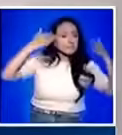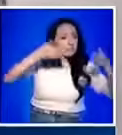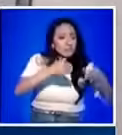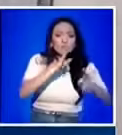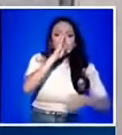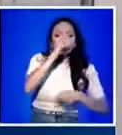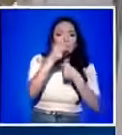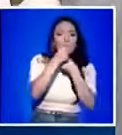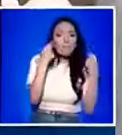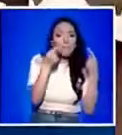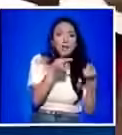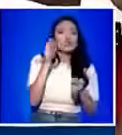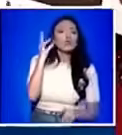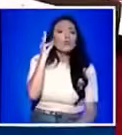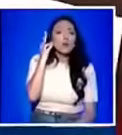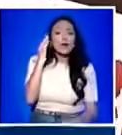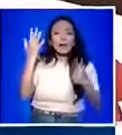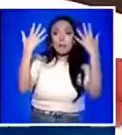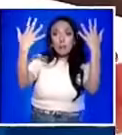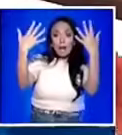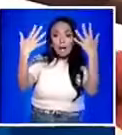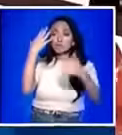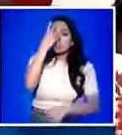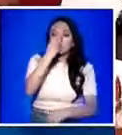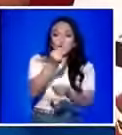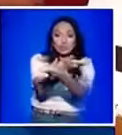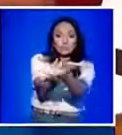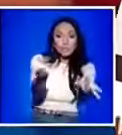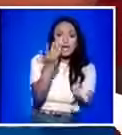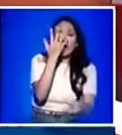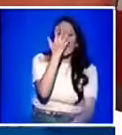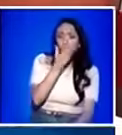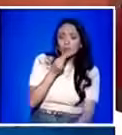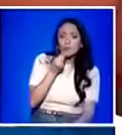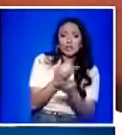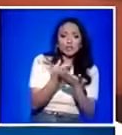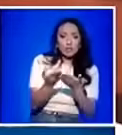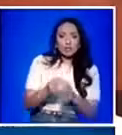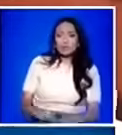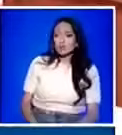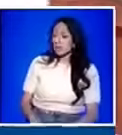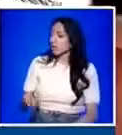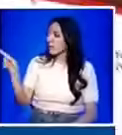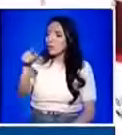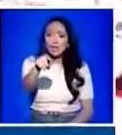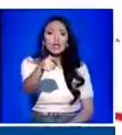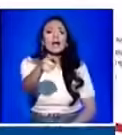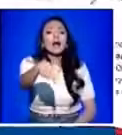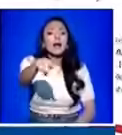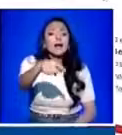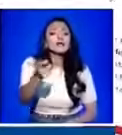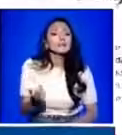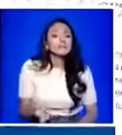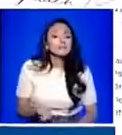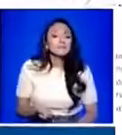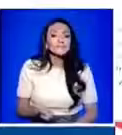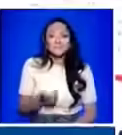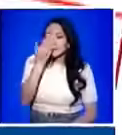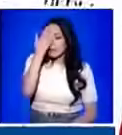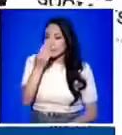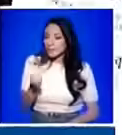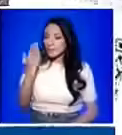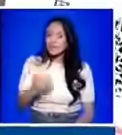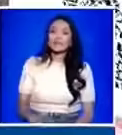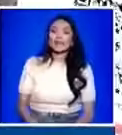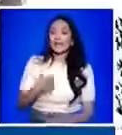Ahí están nuestras mujeres con sus manos maravillosas, hacen artesanía. Preguntémosles qué hace, por ejemplo. A ver, ¿qué tenemos por acá? Buenos días,